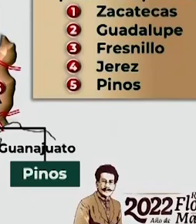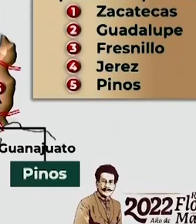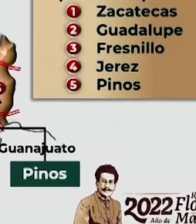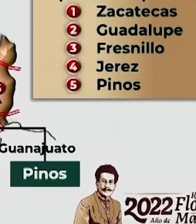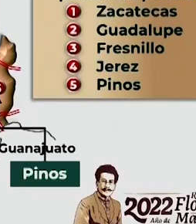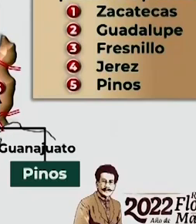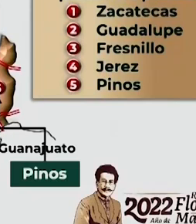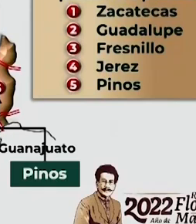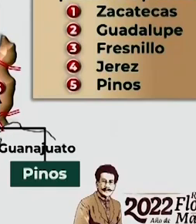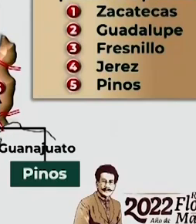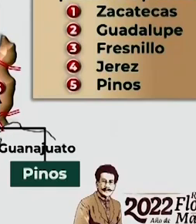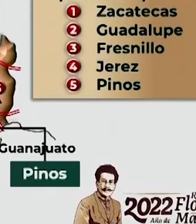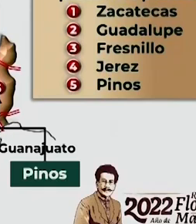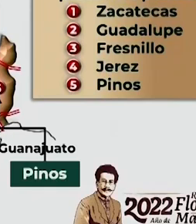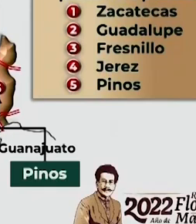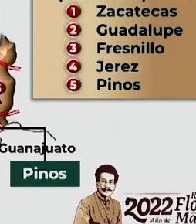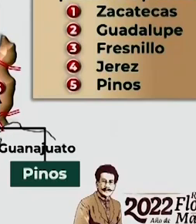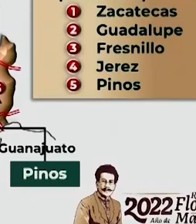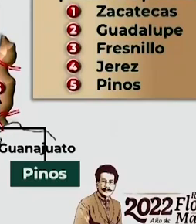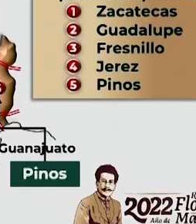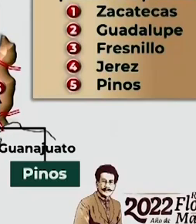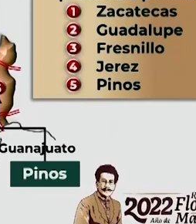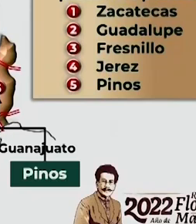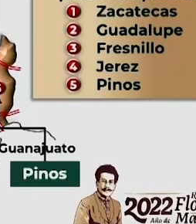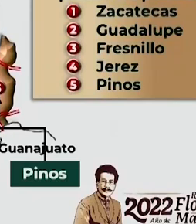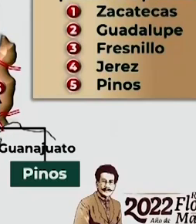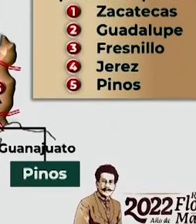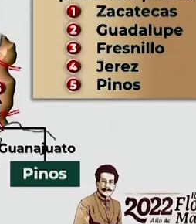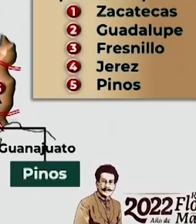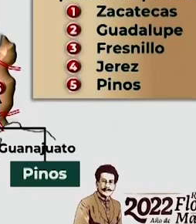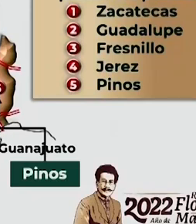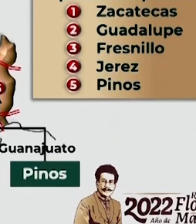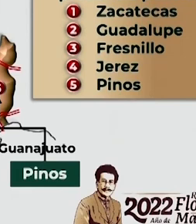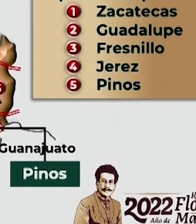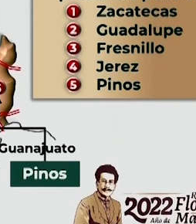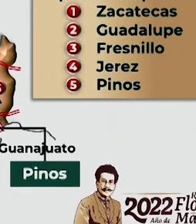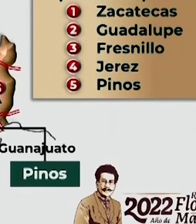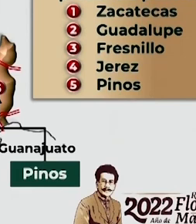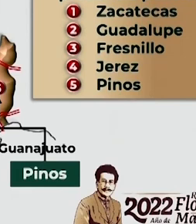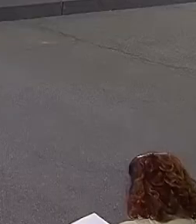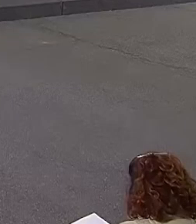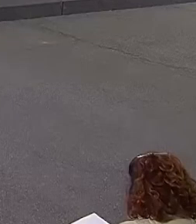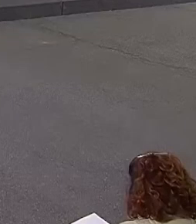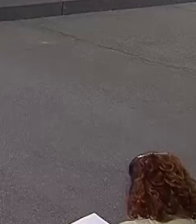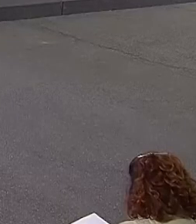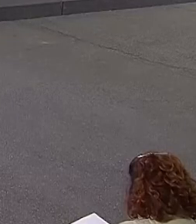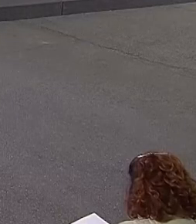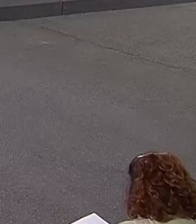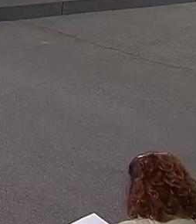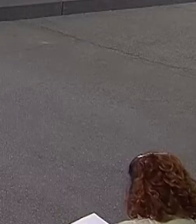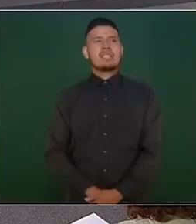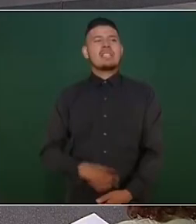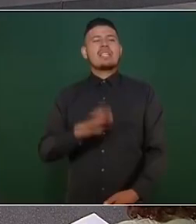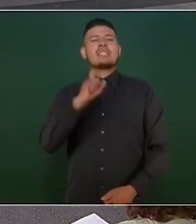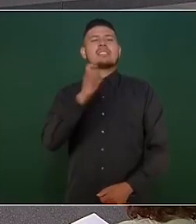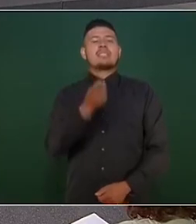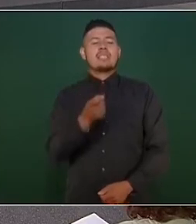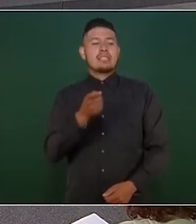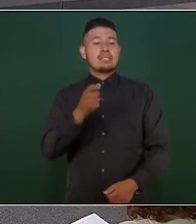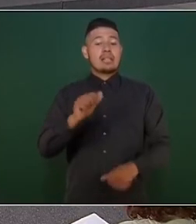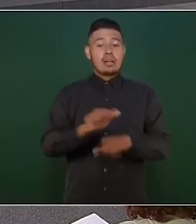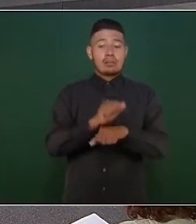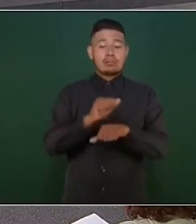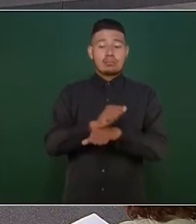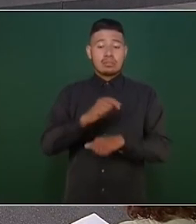legalización de autos extranjeros, que permite de alguna manera ya tener o saber de quiénes son los vehículos